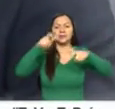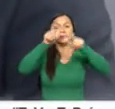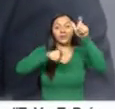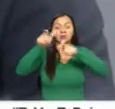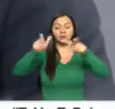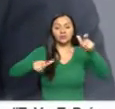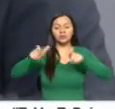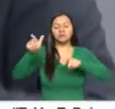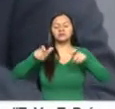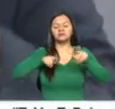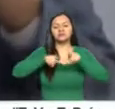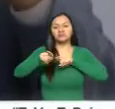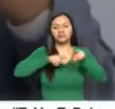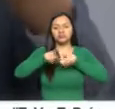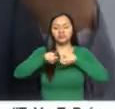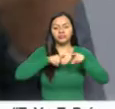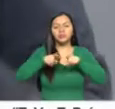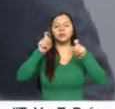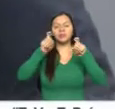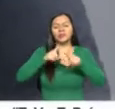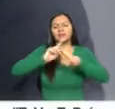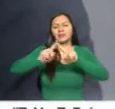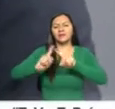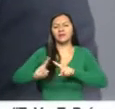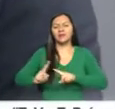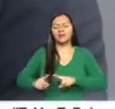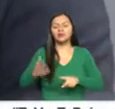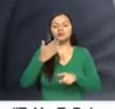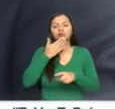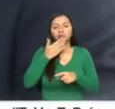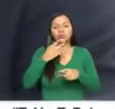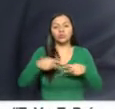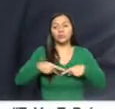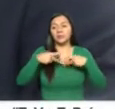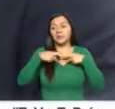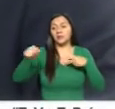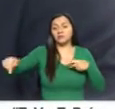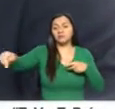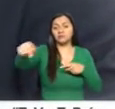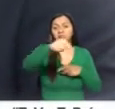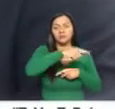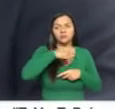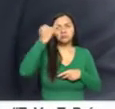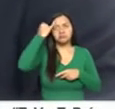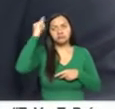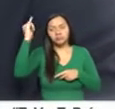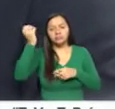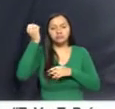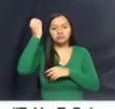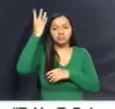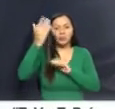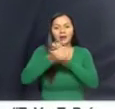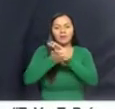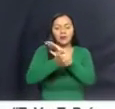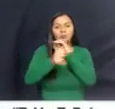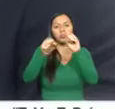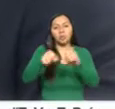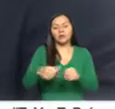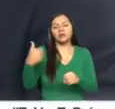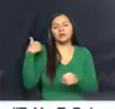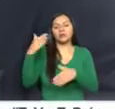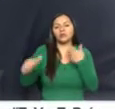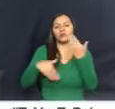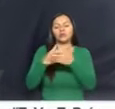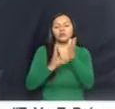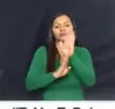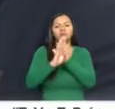gama de participantes desde distintos espacios de la vida que con su ingenio, con su talento, llevarán a cabo